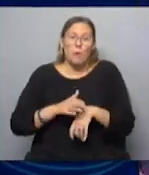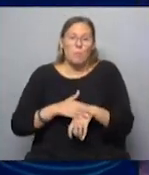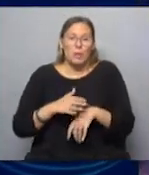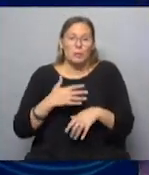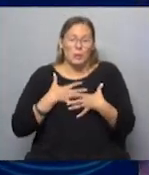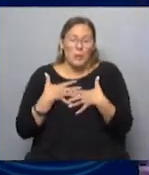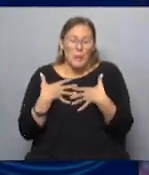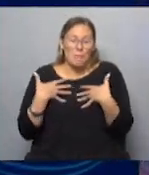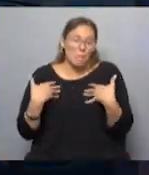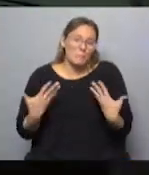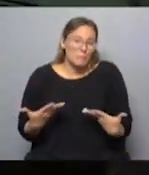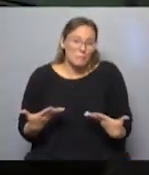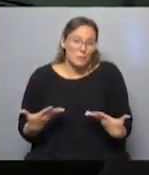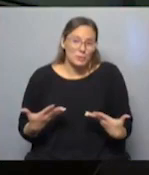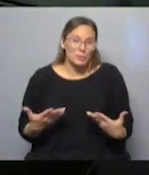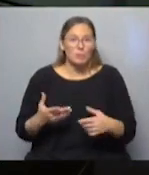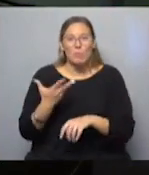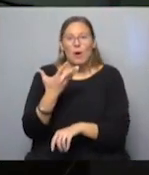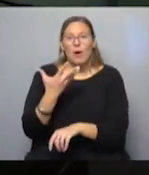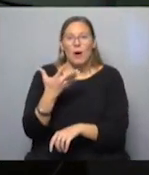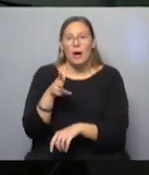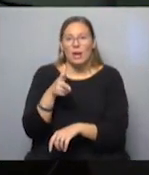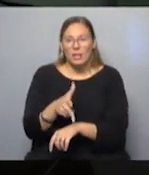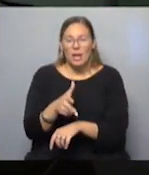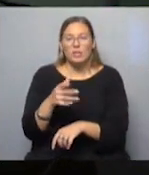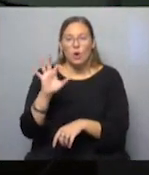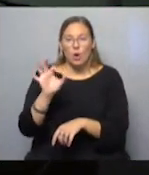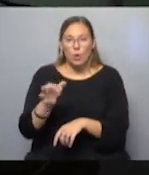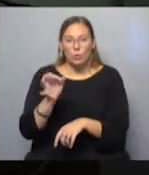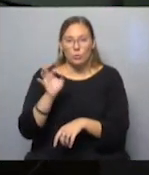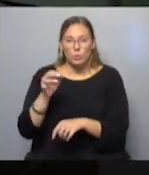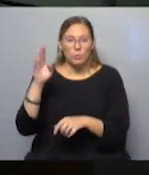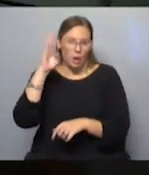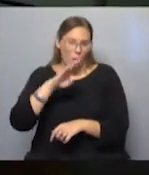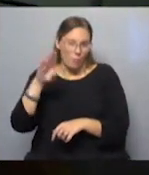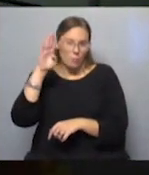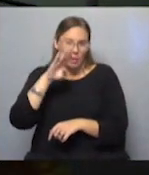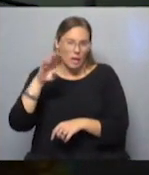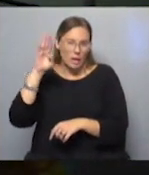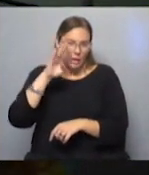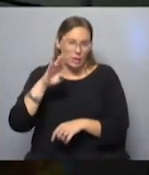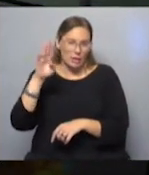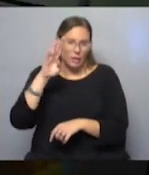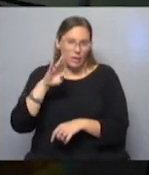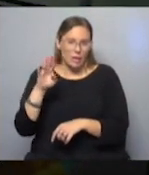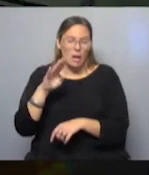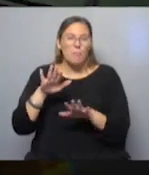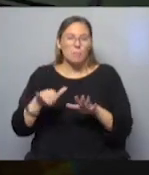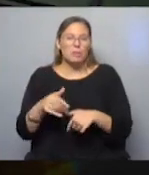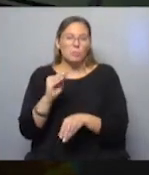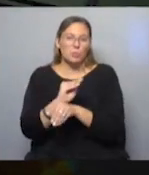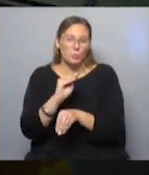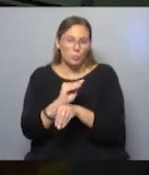mucha emoción que se estuvimos grabando para en octubre cuando se va a hacer el homenaje el patrimonio cultural